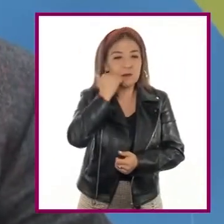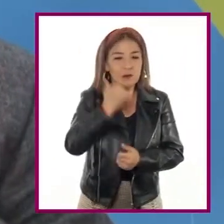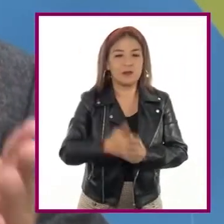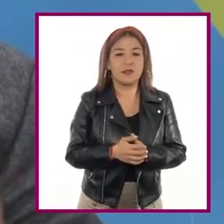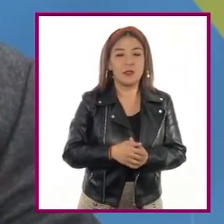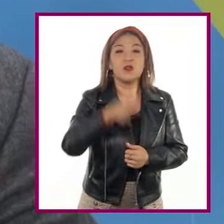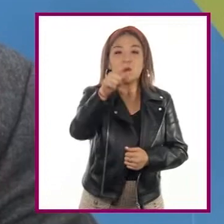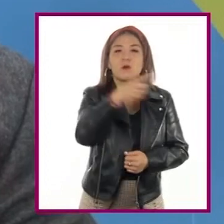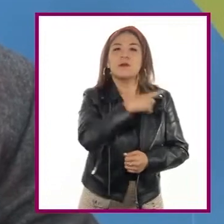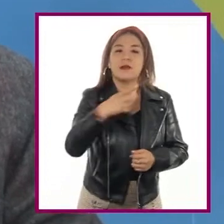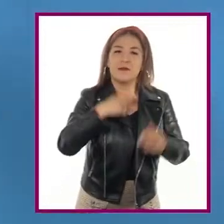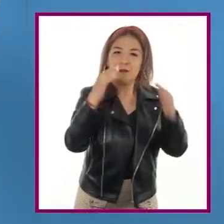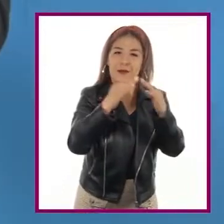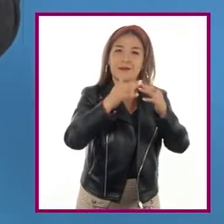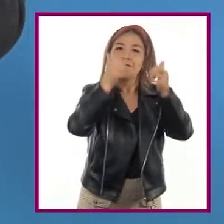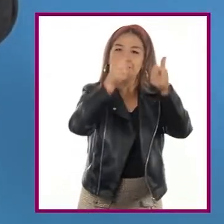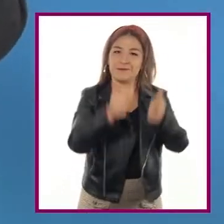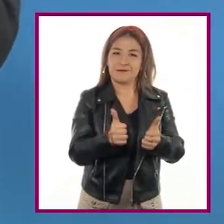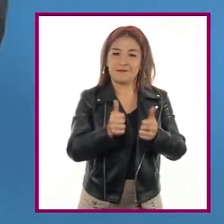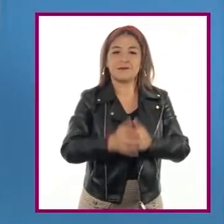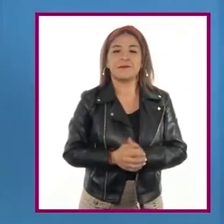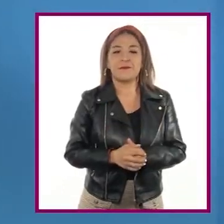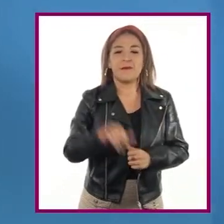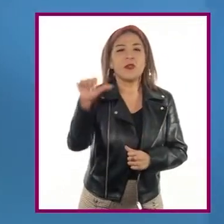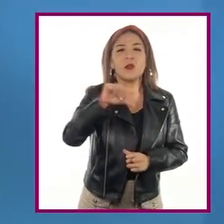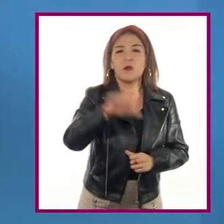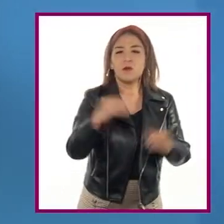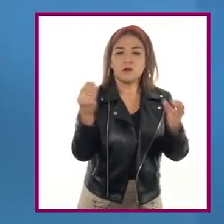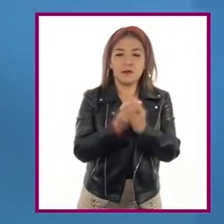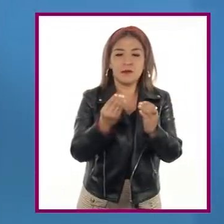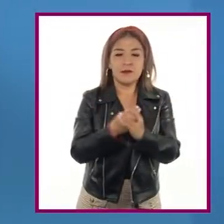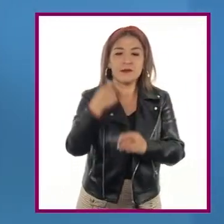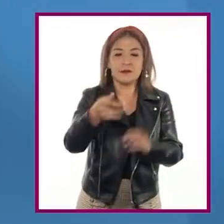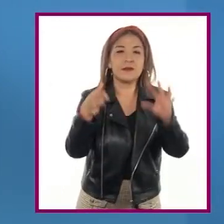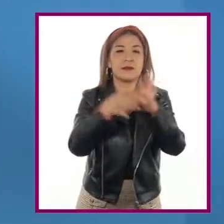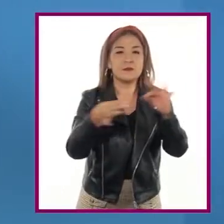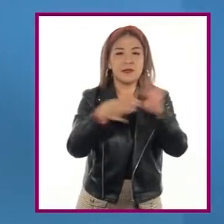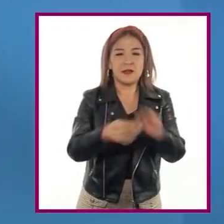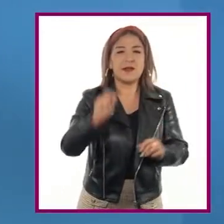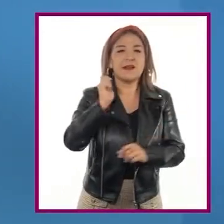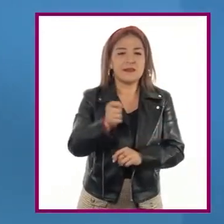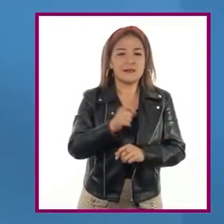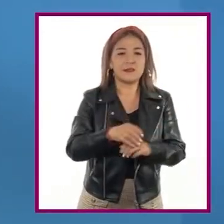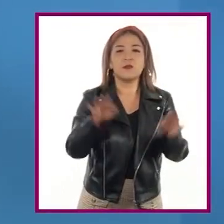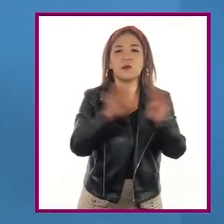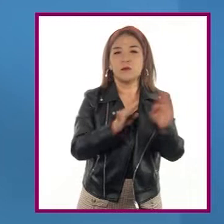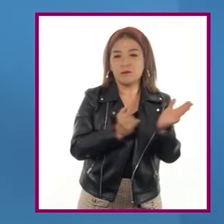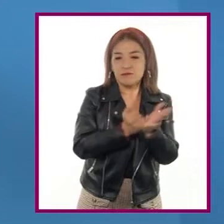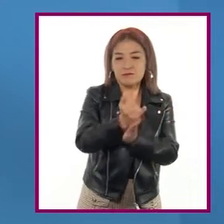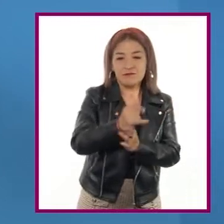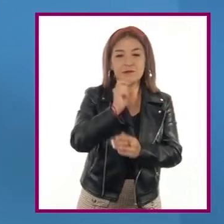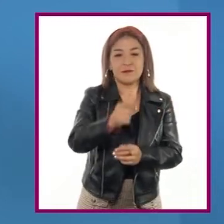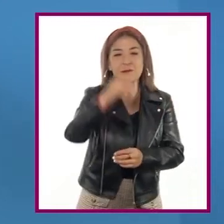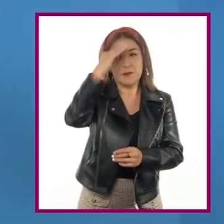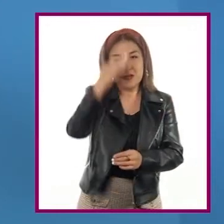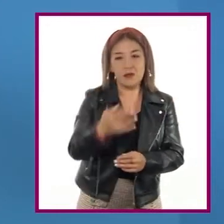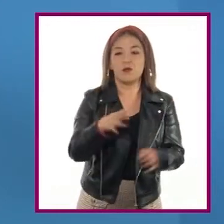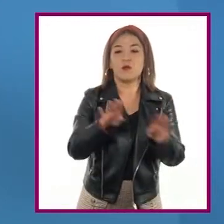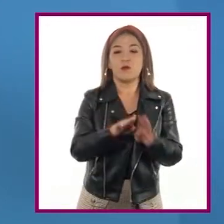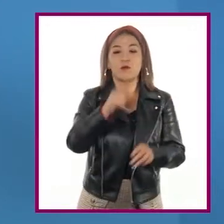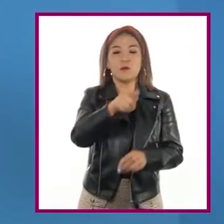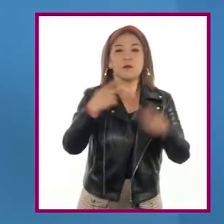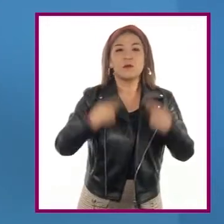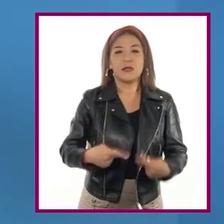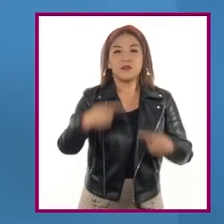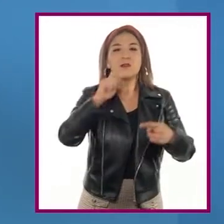posible permanezcan en casa. En esta sesión les explicaré en qué consiste la toma de decisiones, la autonomía y